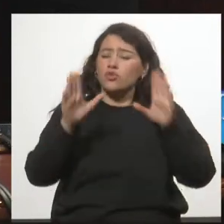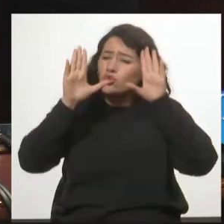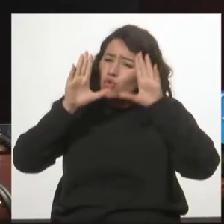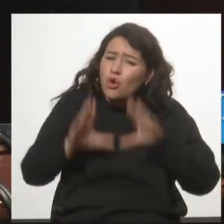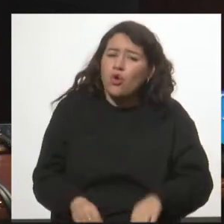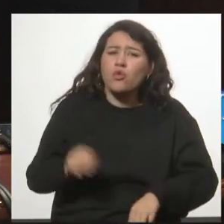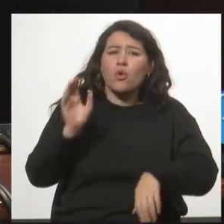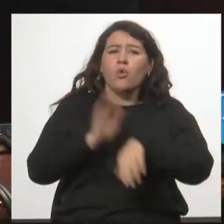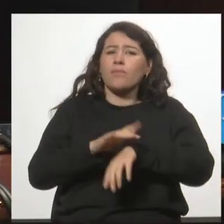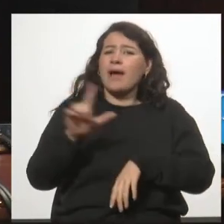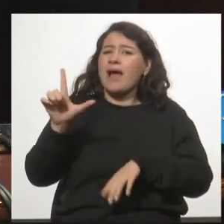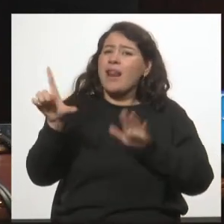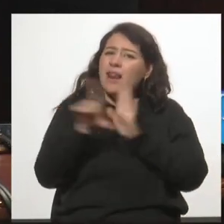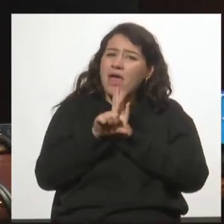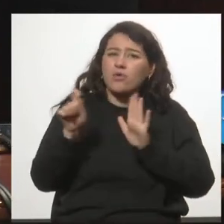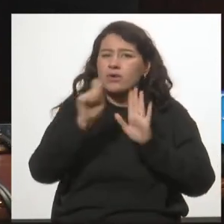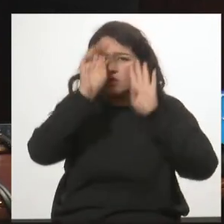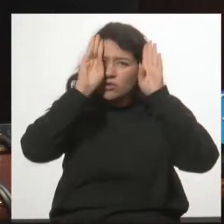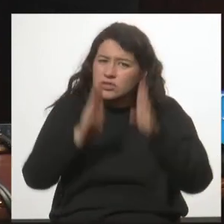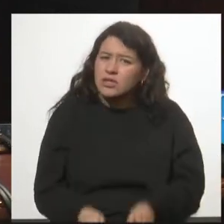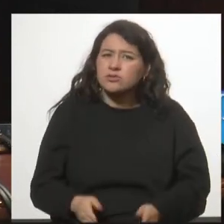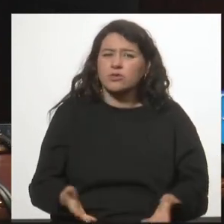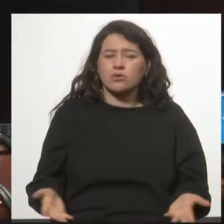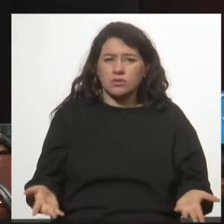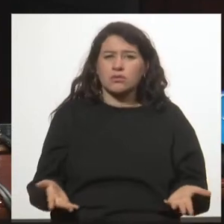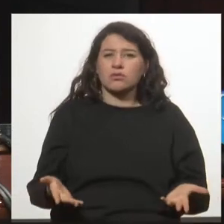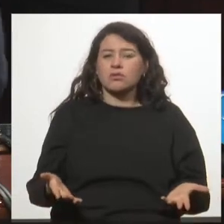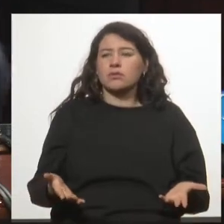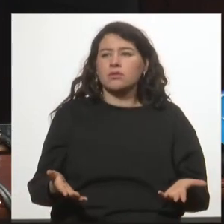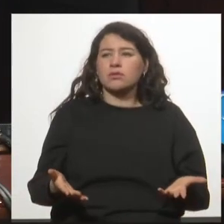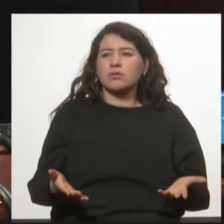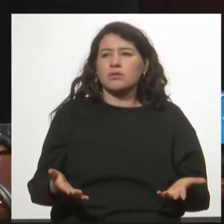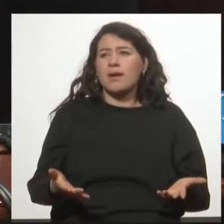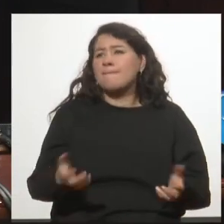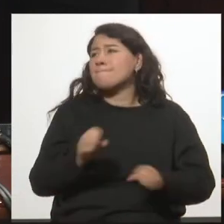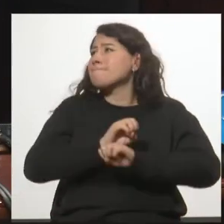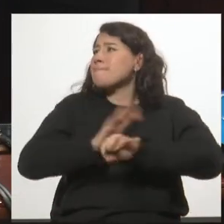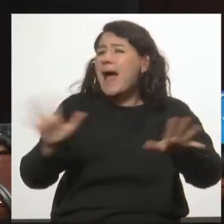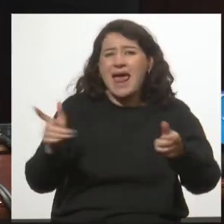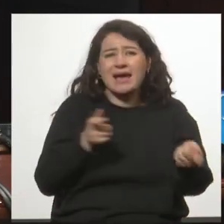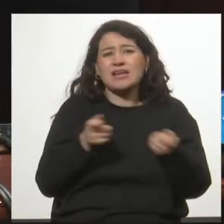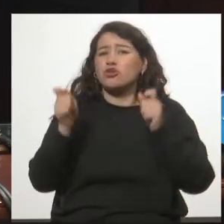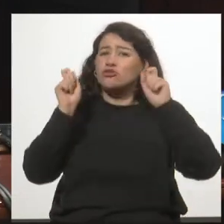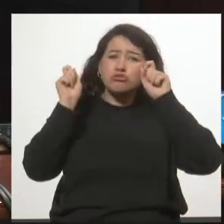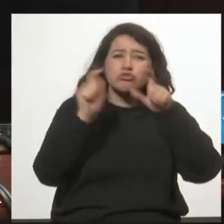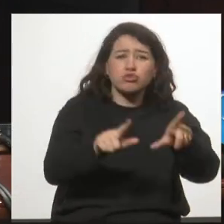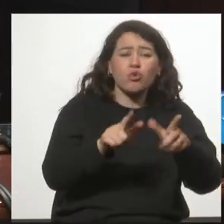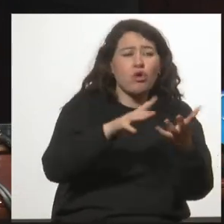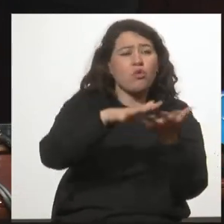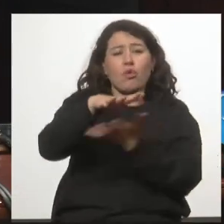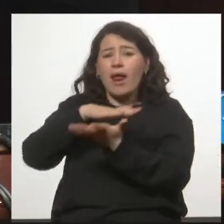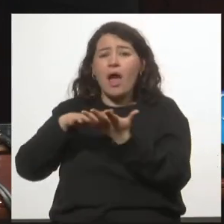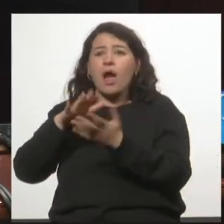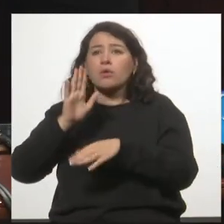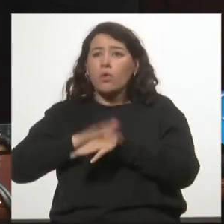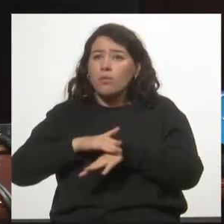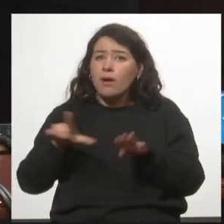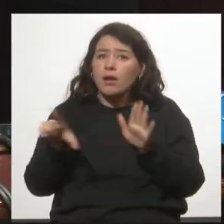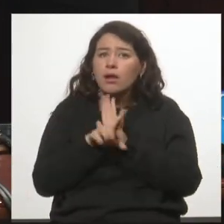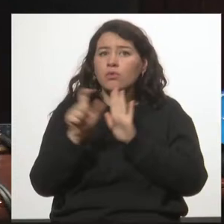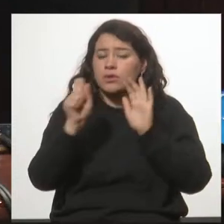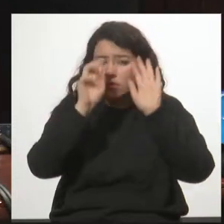y culpa de la luz la pésima gestión que nos dejaron en un montón de lugares ahora es culpa de la